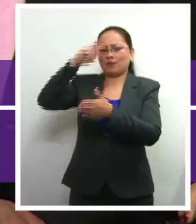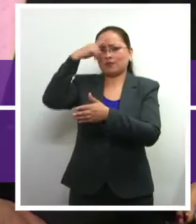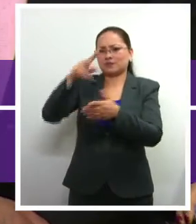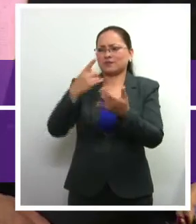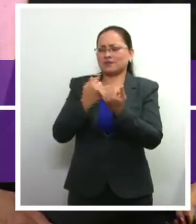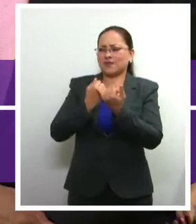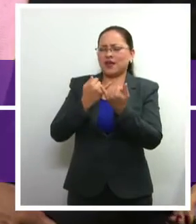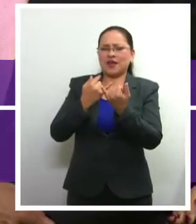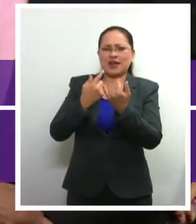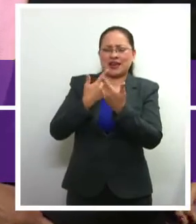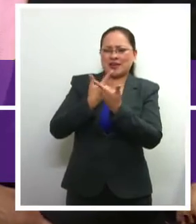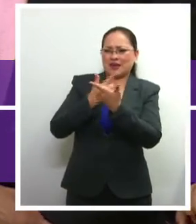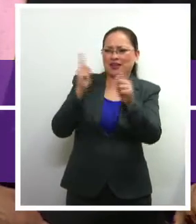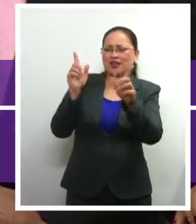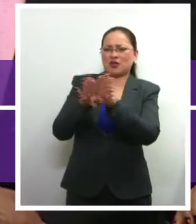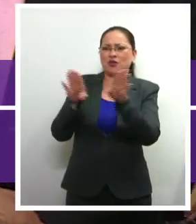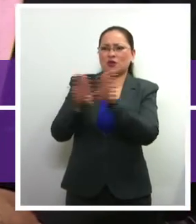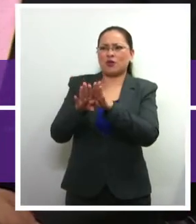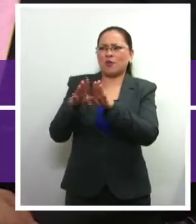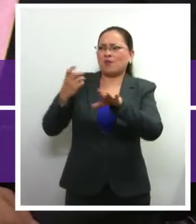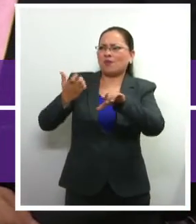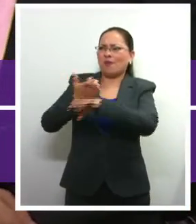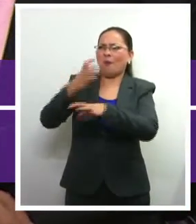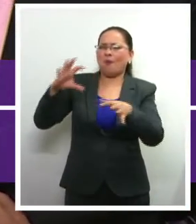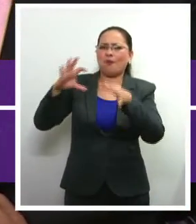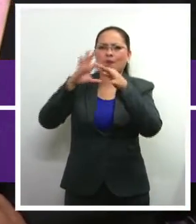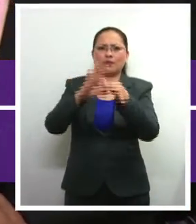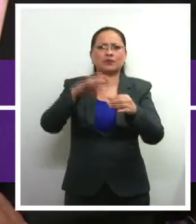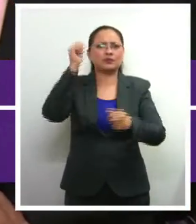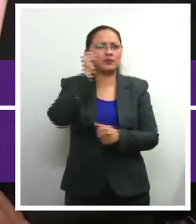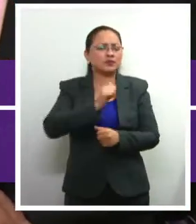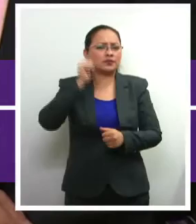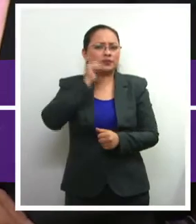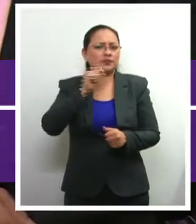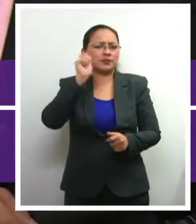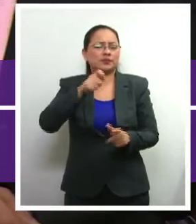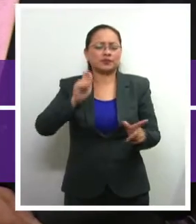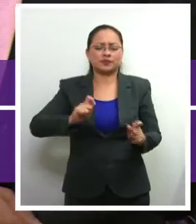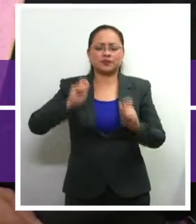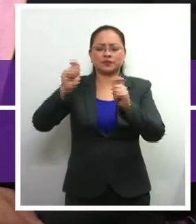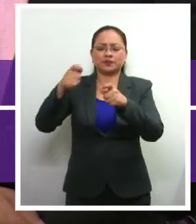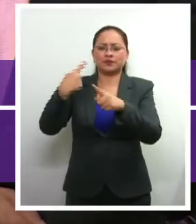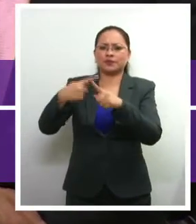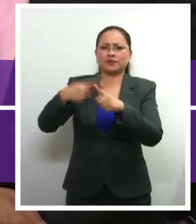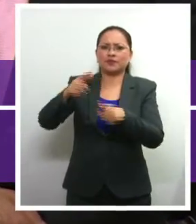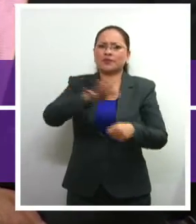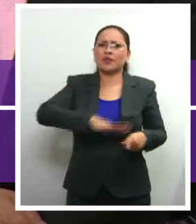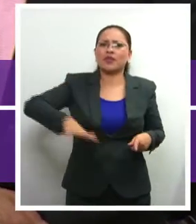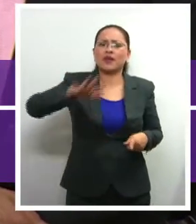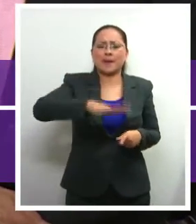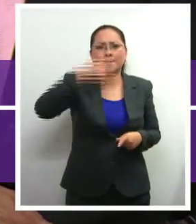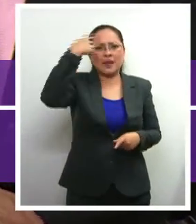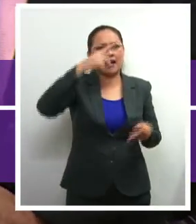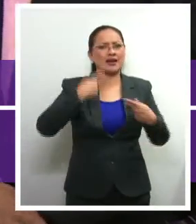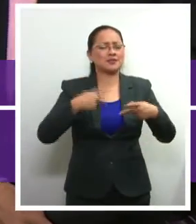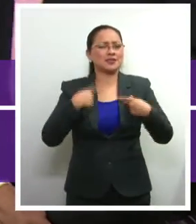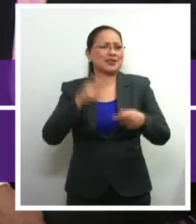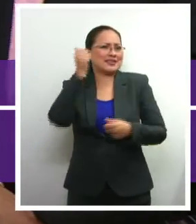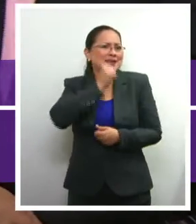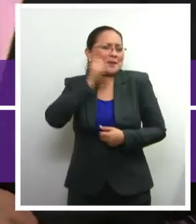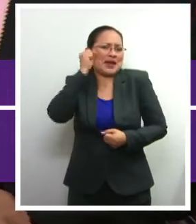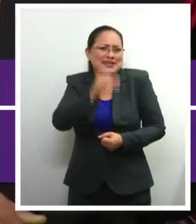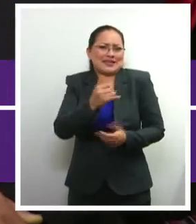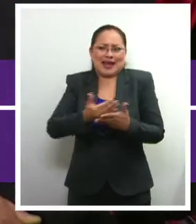entidad federativa, toda vez que la misma siempre ha pertenecido a sus habitantes. Desde su